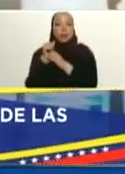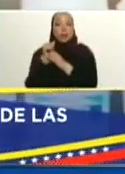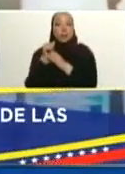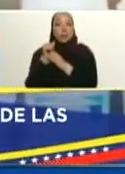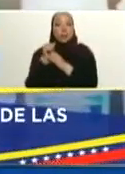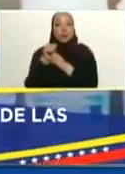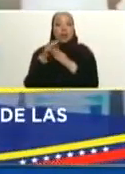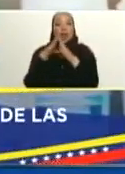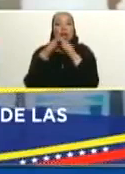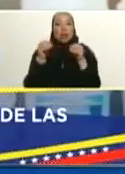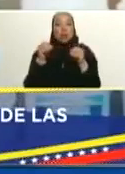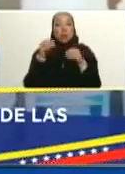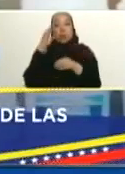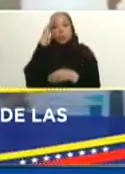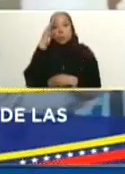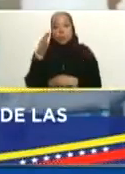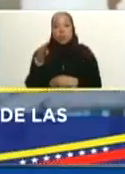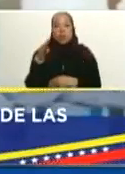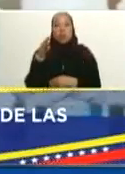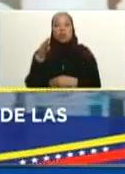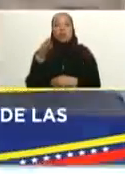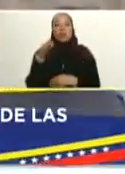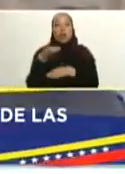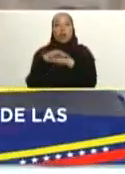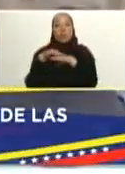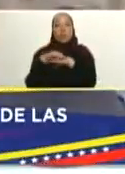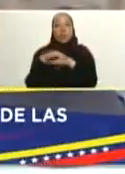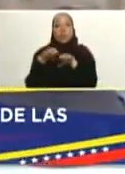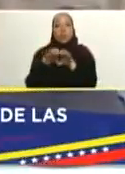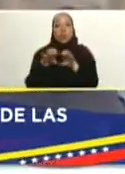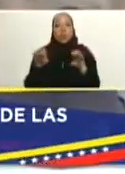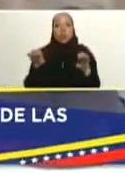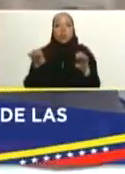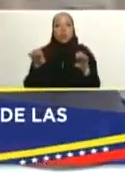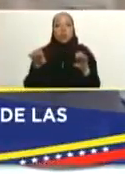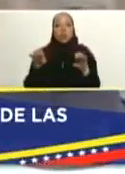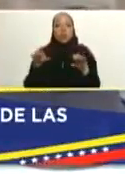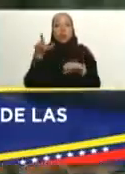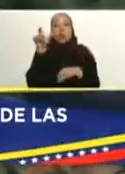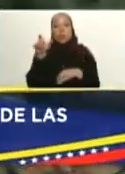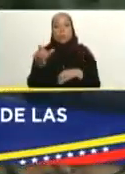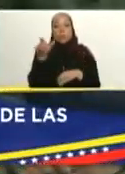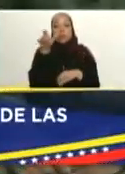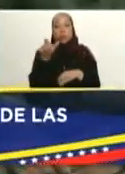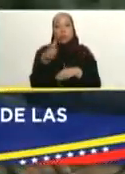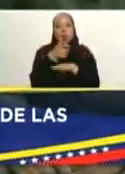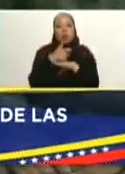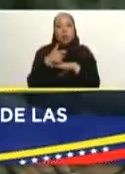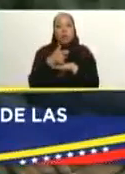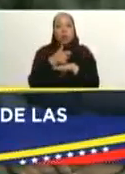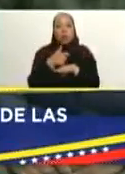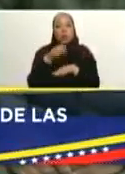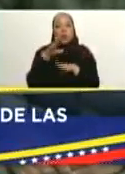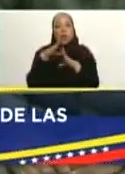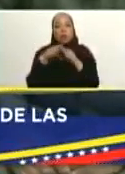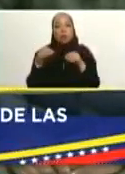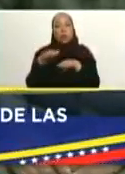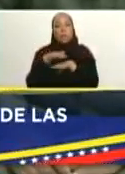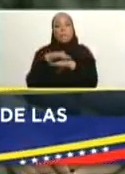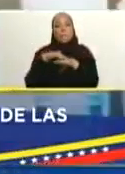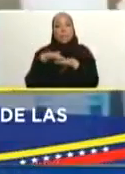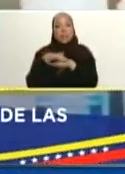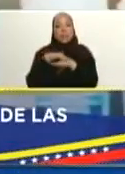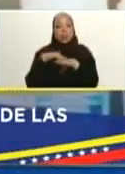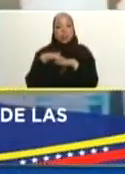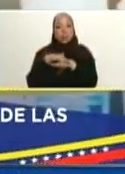al poder militar, al Ministerio de Educación, a la ministra, y a todo el gobierno, todo